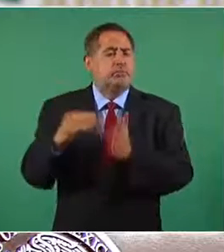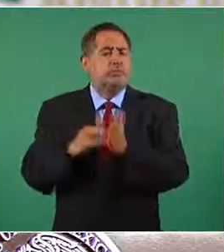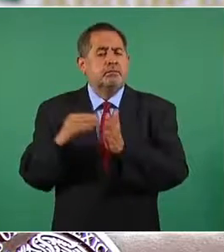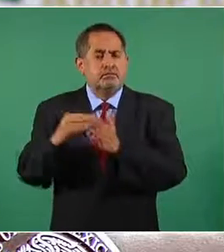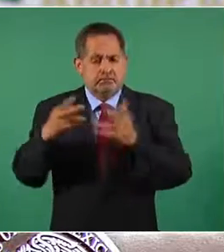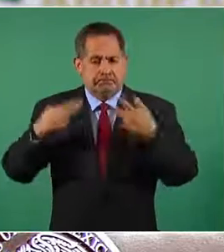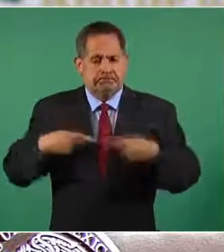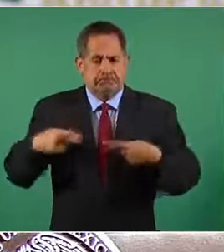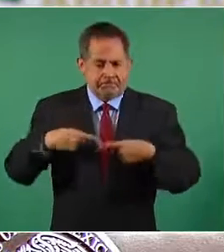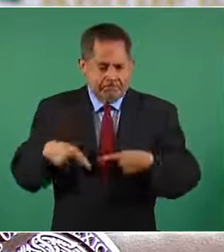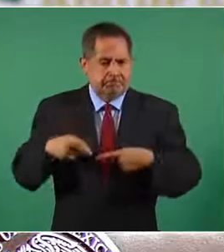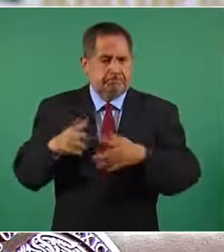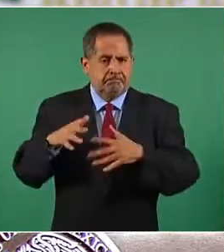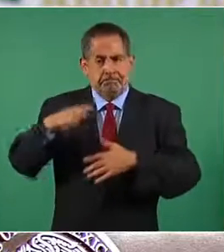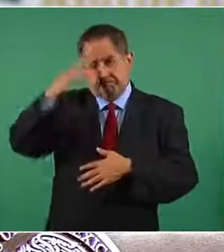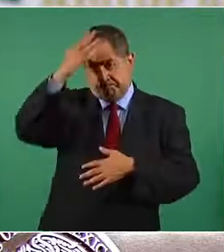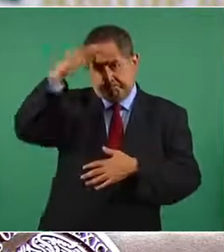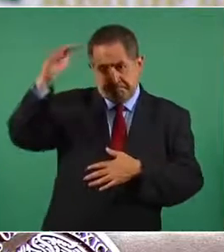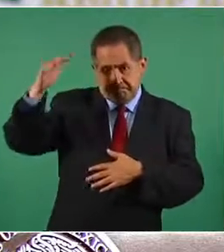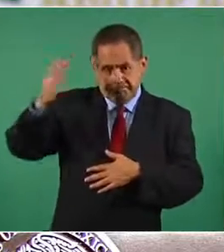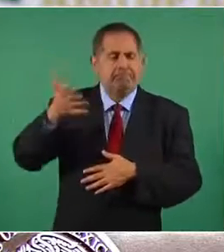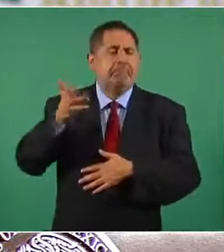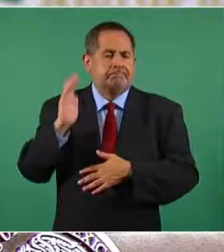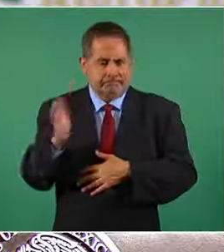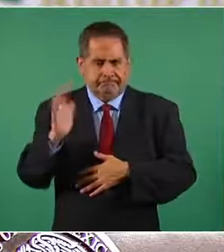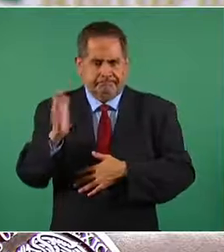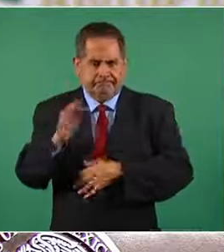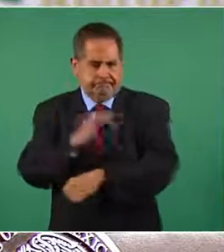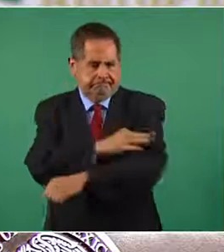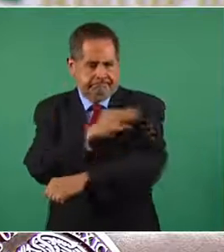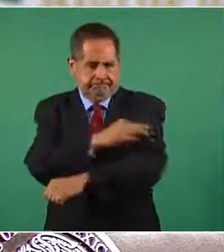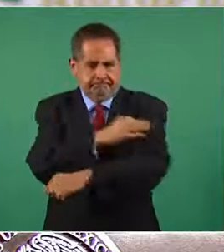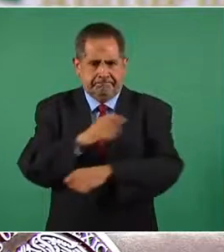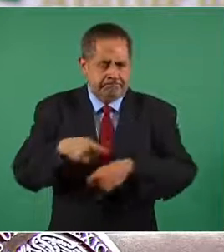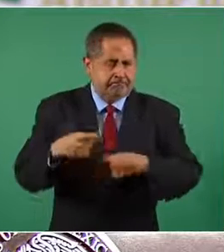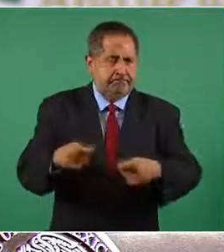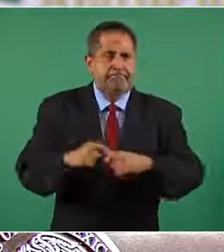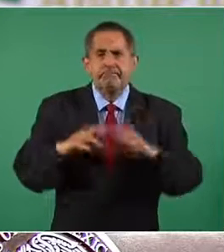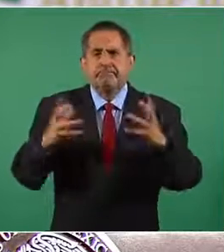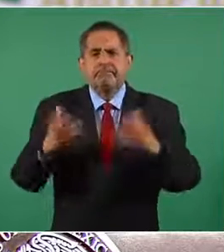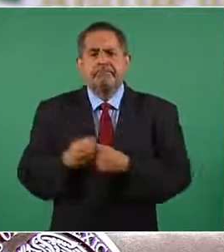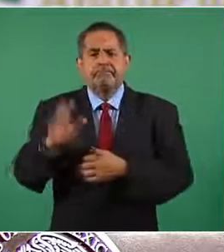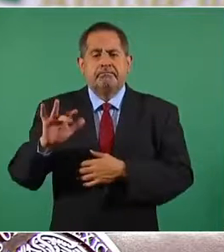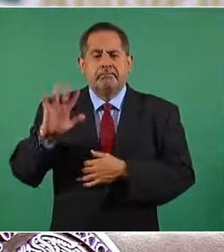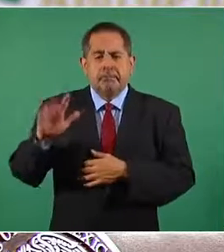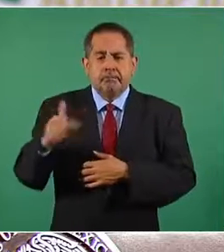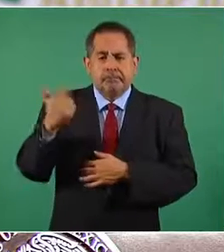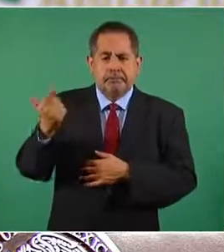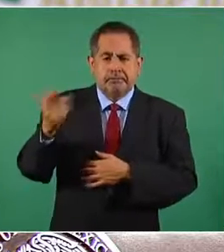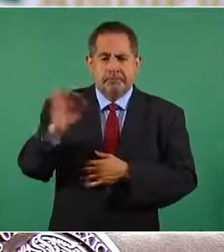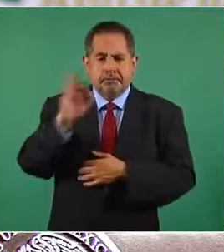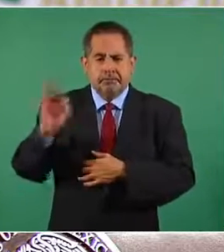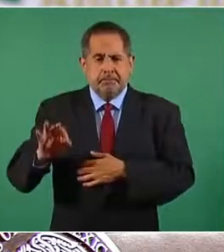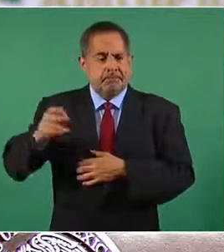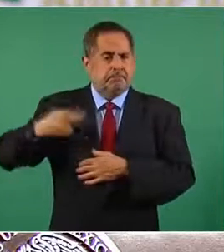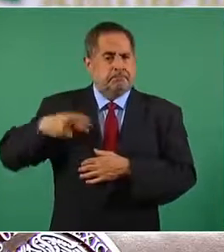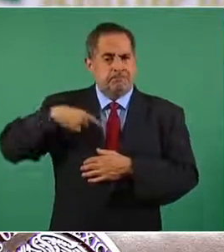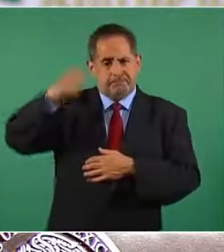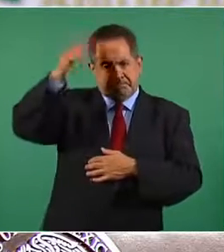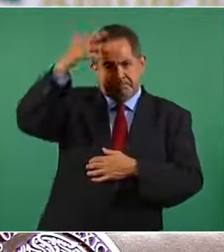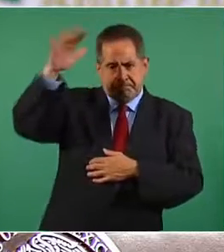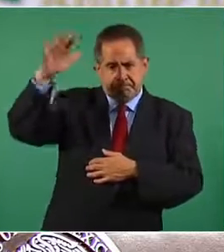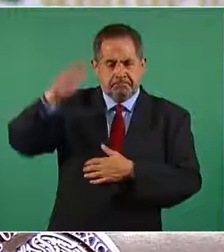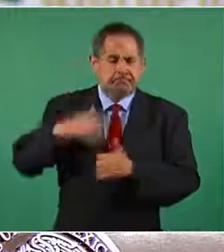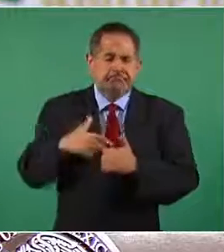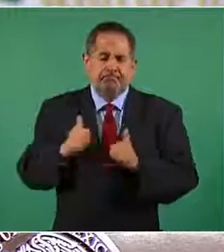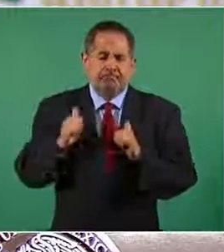millones de personas adultas que han sido vacunadas y, por lo tanto, 57% de la población adulta ya está